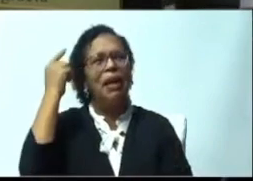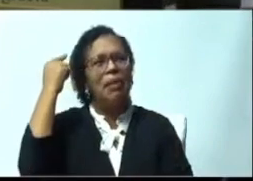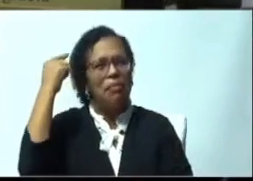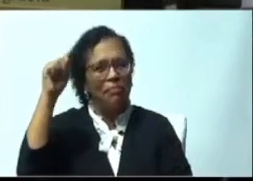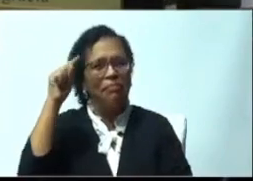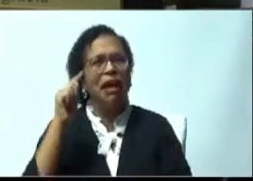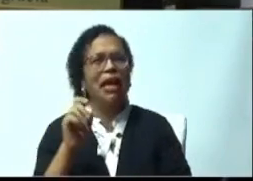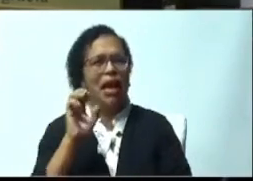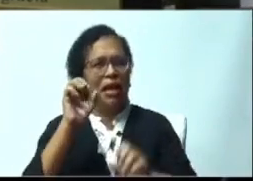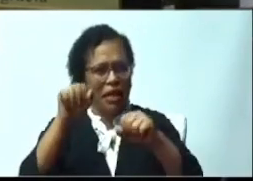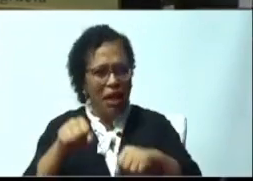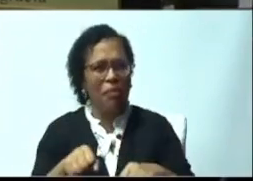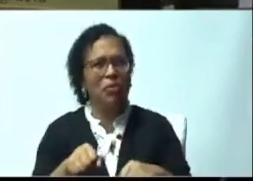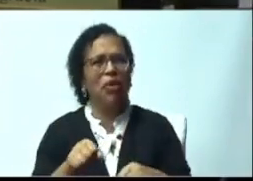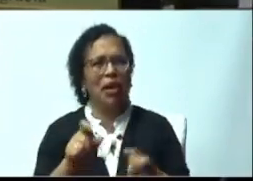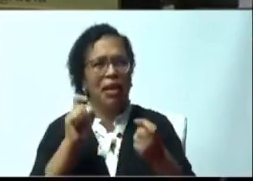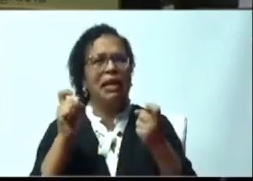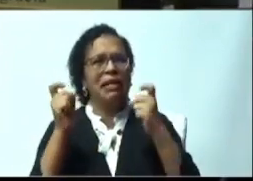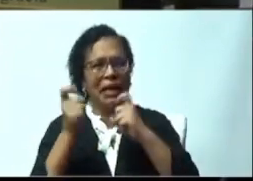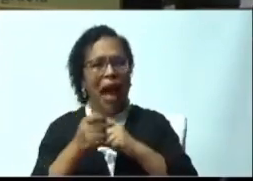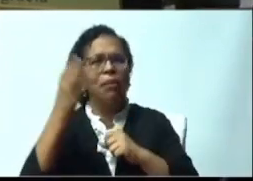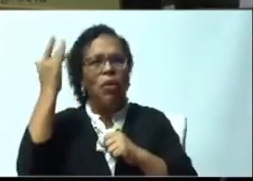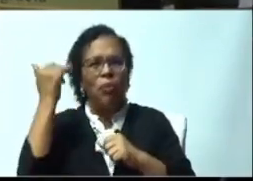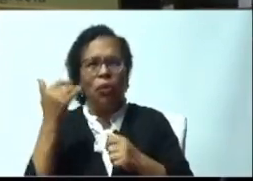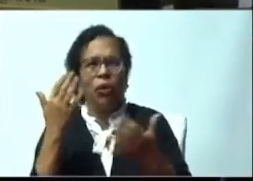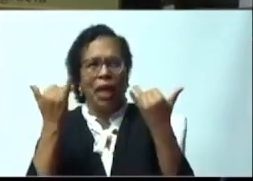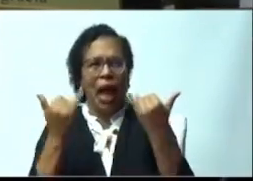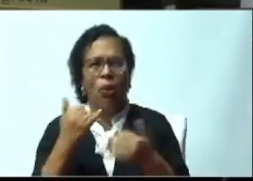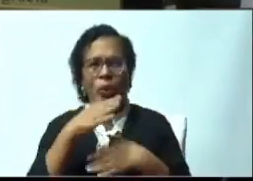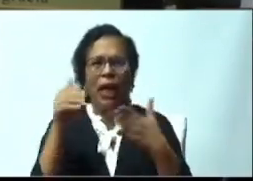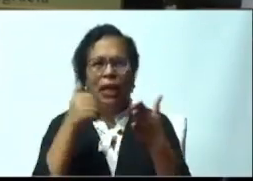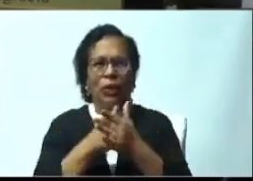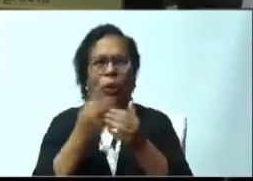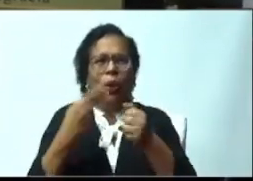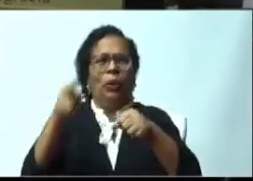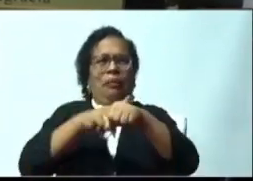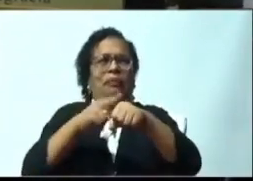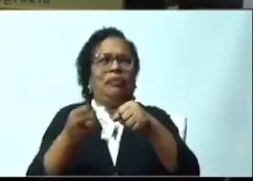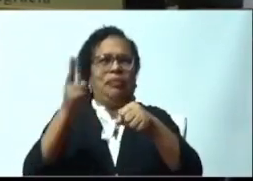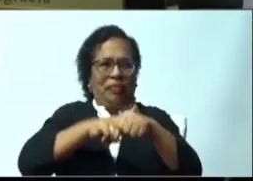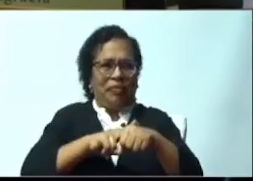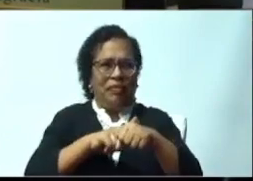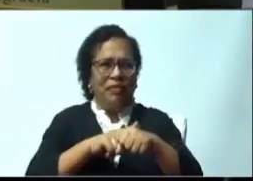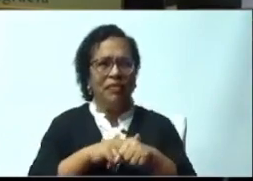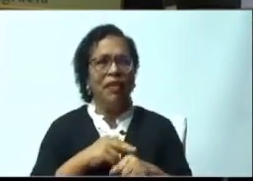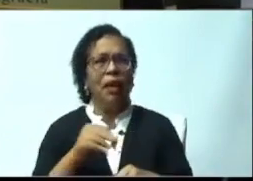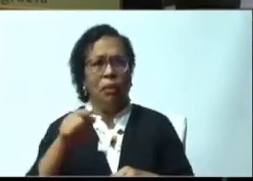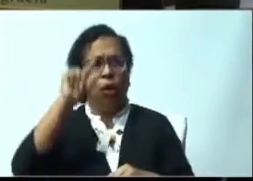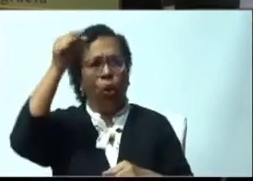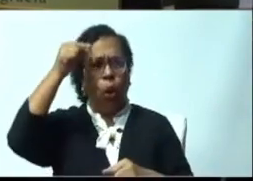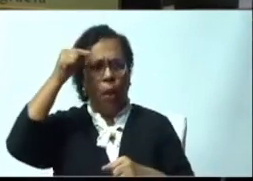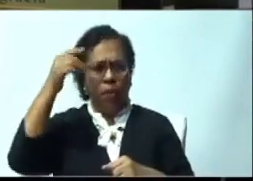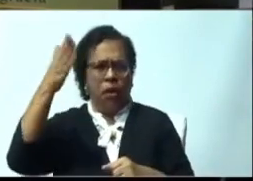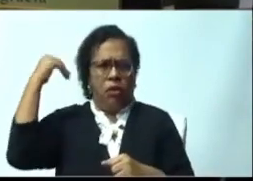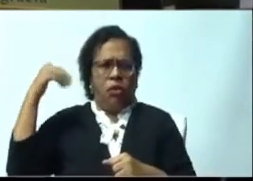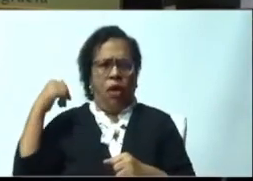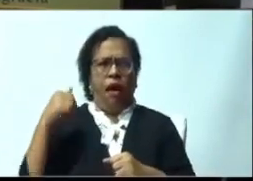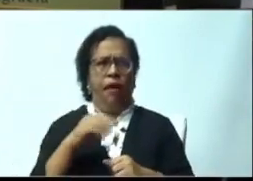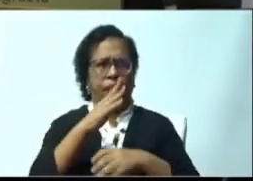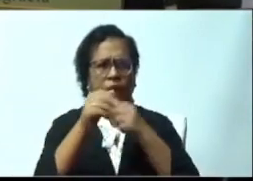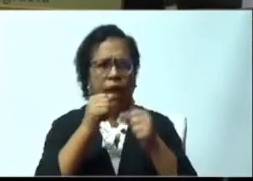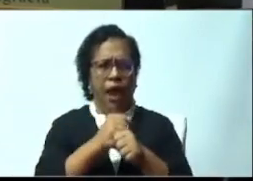el ajuste por inflación. Que no lo hacían en el gobierno anterior, del 2018 para acá, pero se supone que